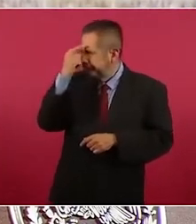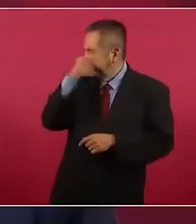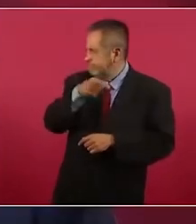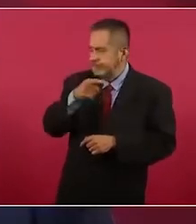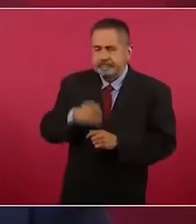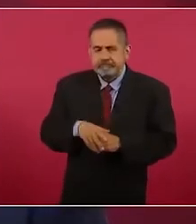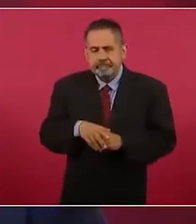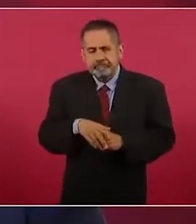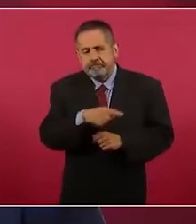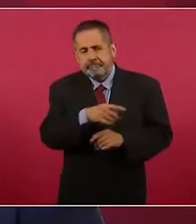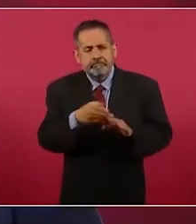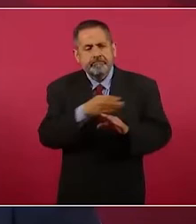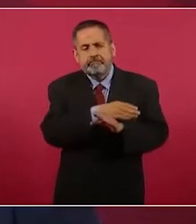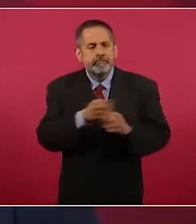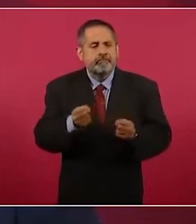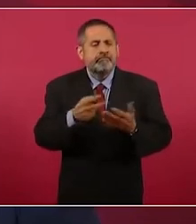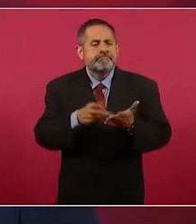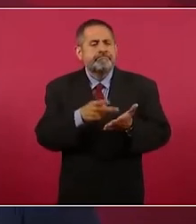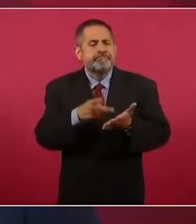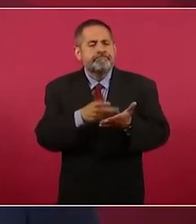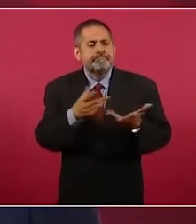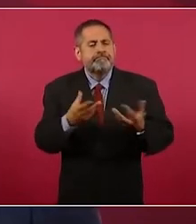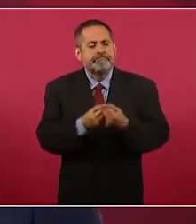¿Cuántas veces